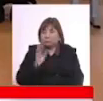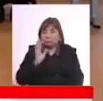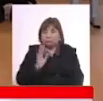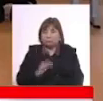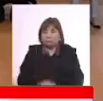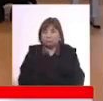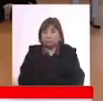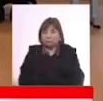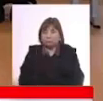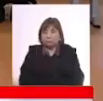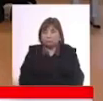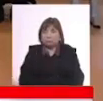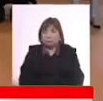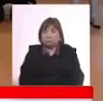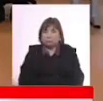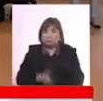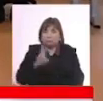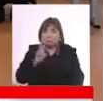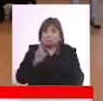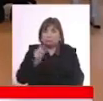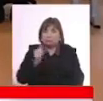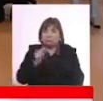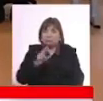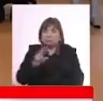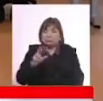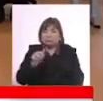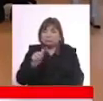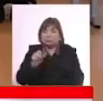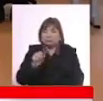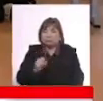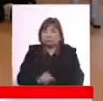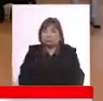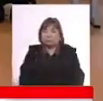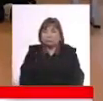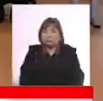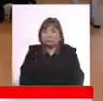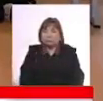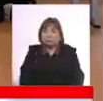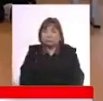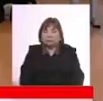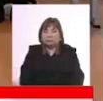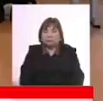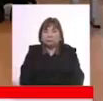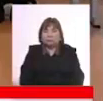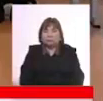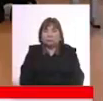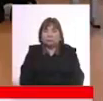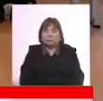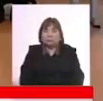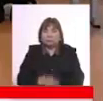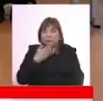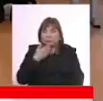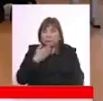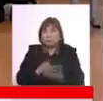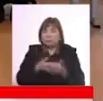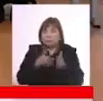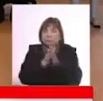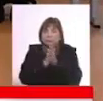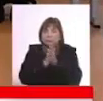presidente. ¿Quién desea el uso de la palabra, congresista Varas? Gracias, presidente, gracias. Bueno, pedir